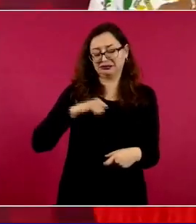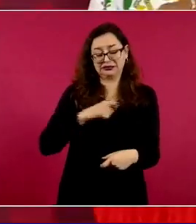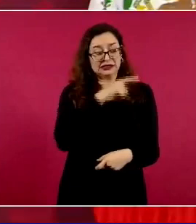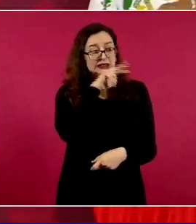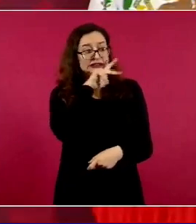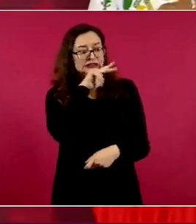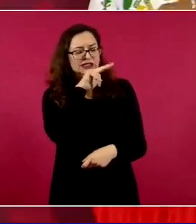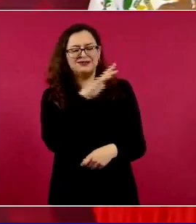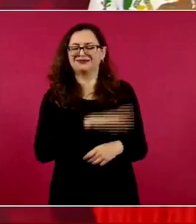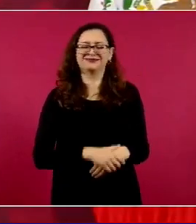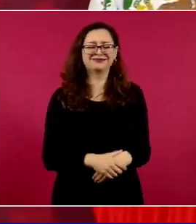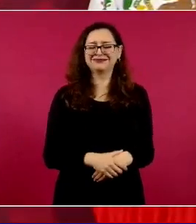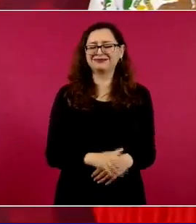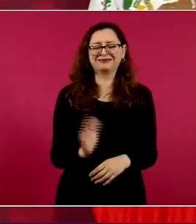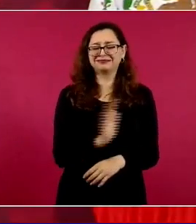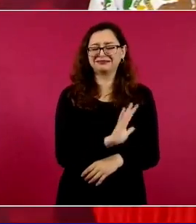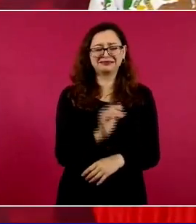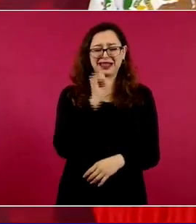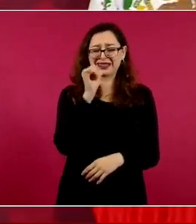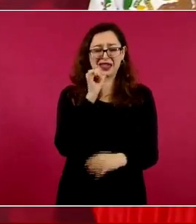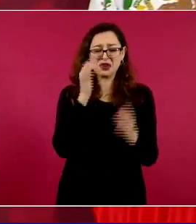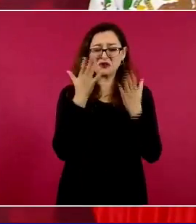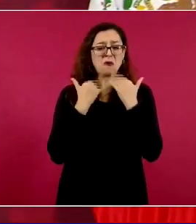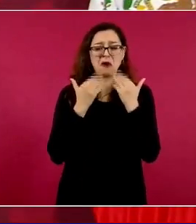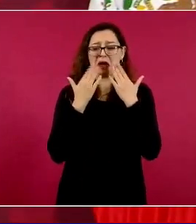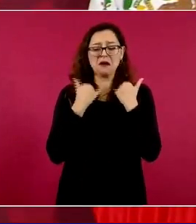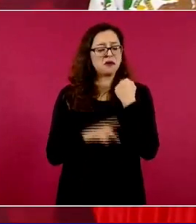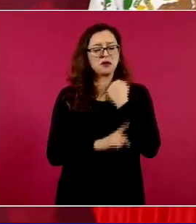eso, nada.